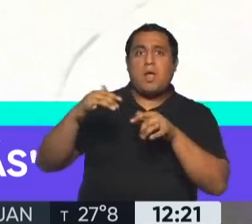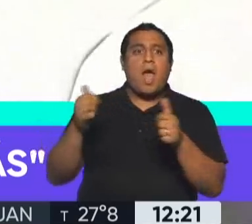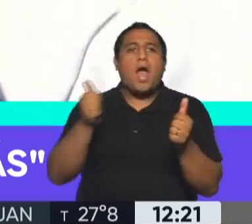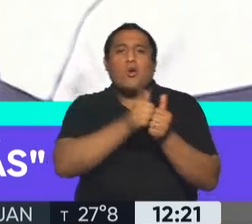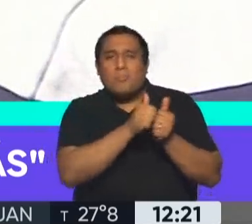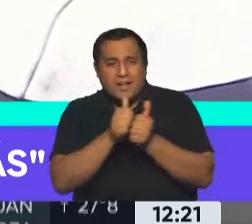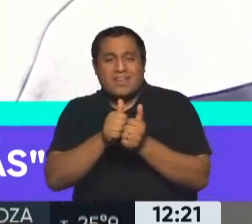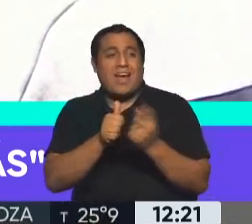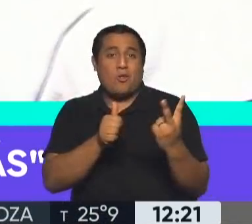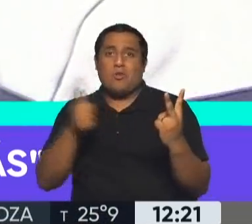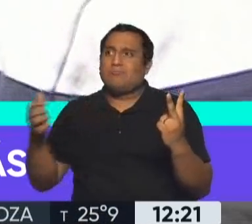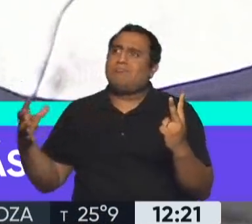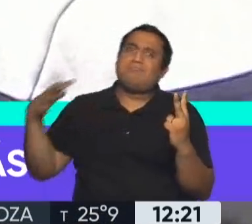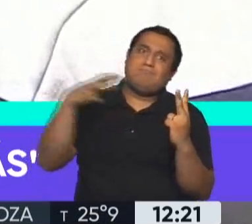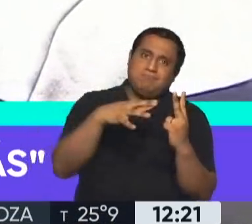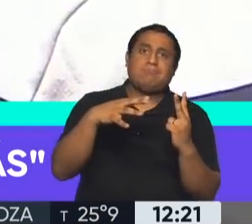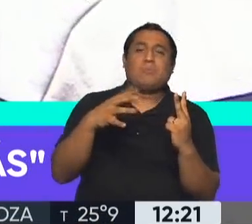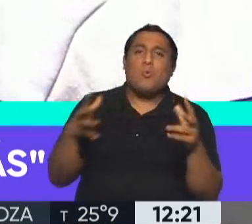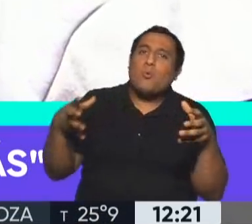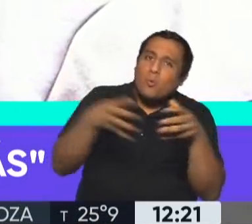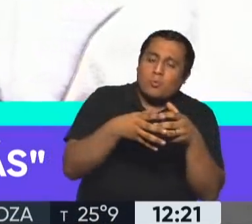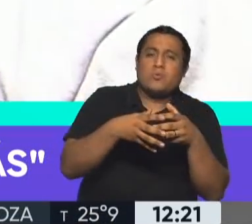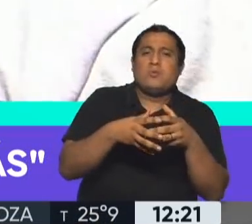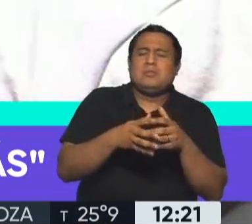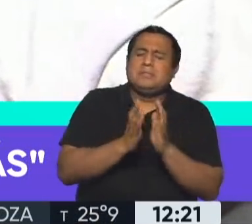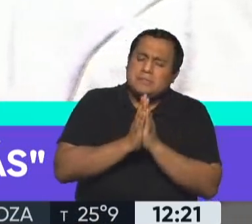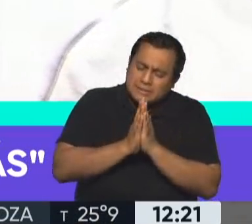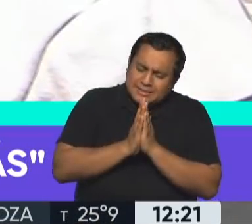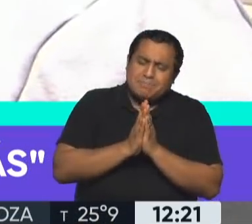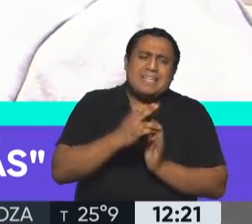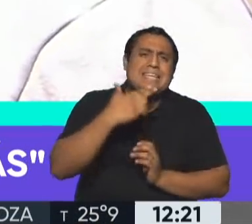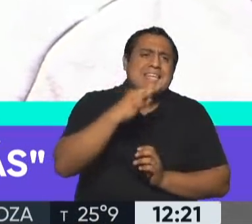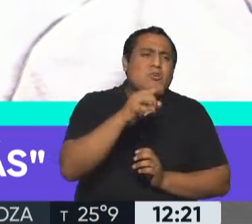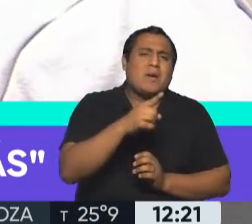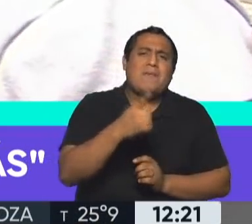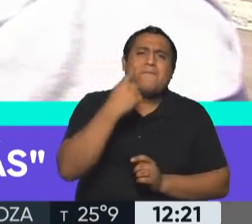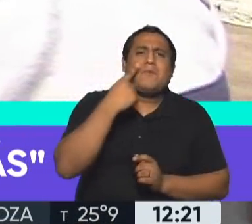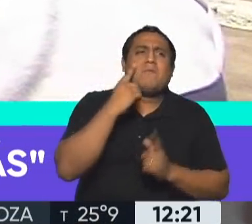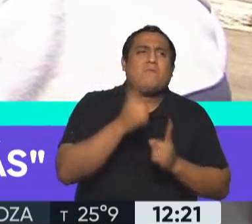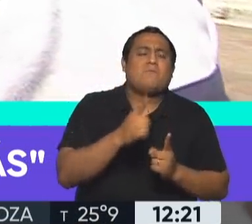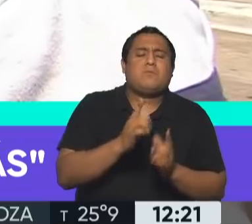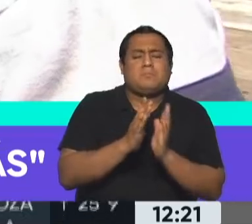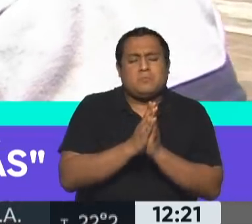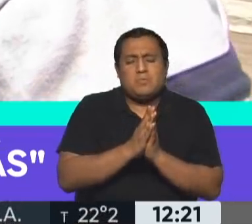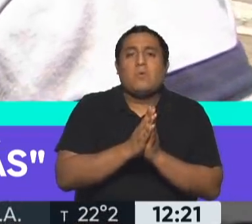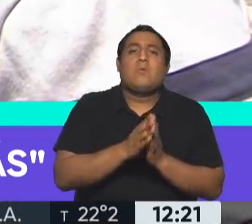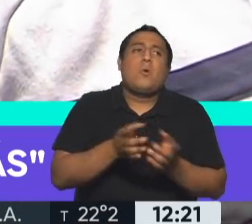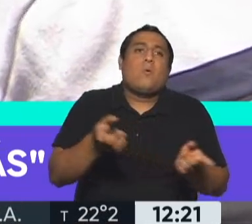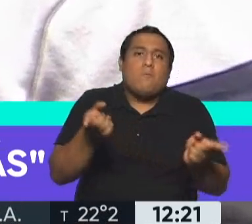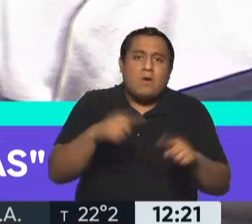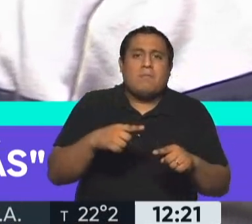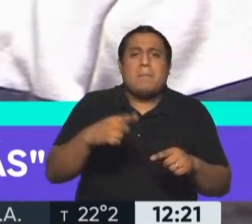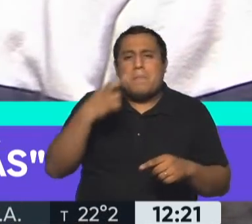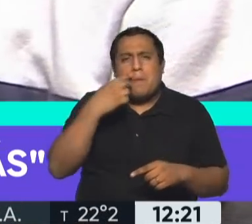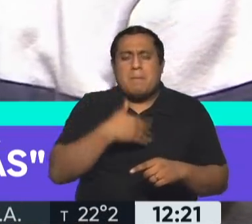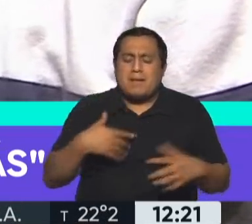acompañando a Héctor, a Cintia y rogando por ese milagro, ¿no?, para que Lucas pueda volver a hablar y abrazar a sus padres